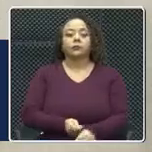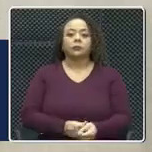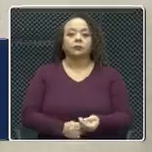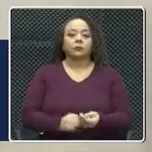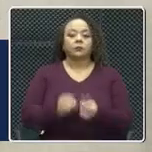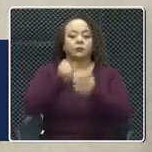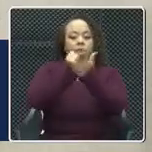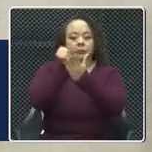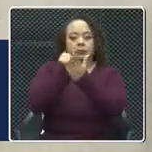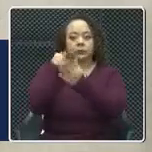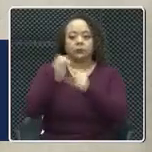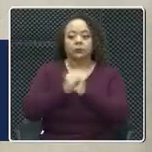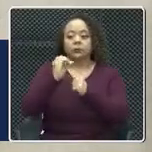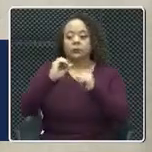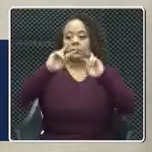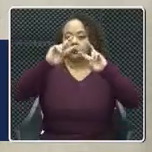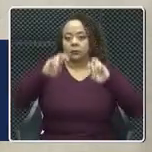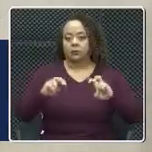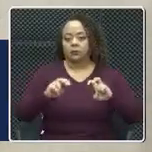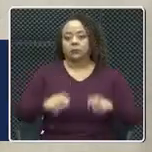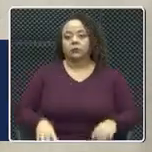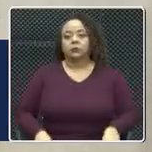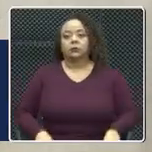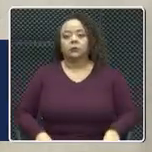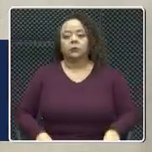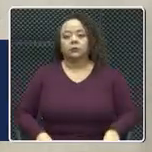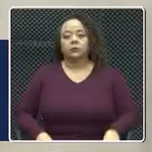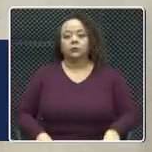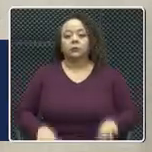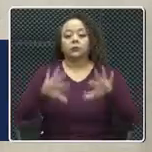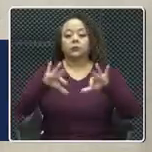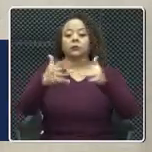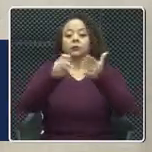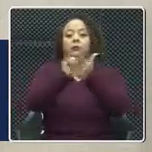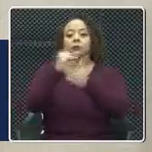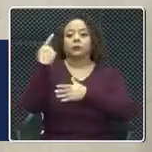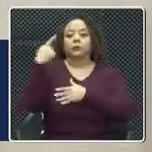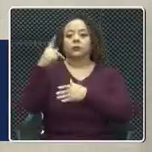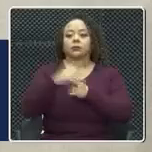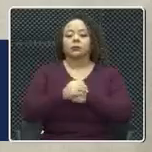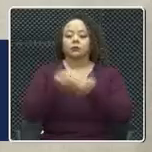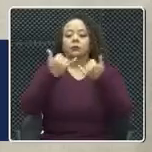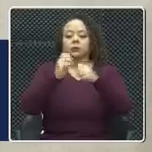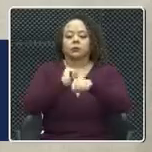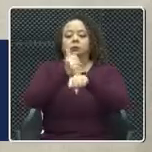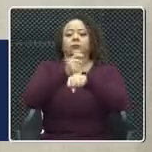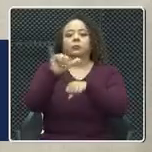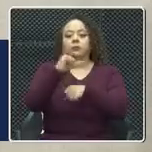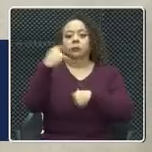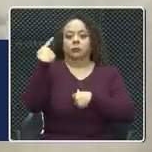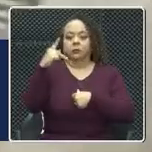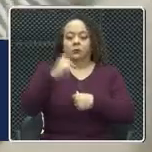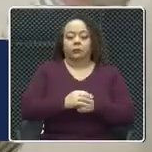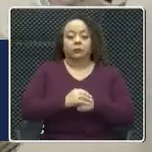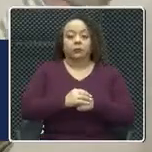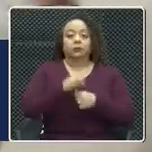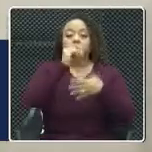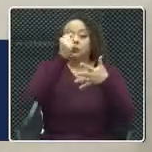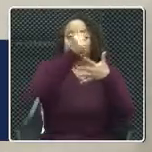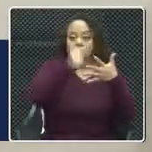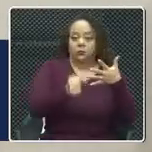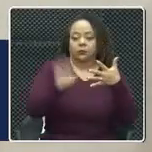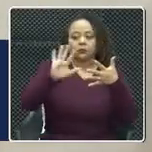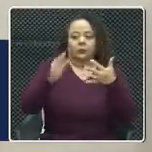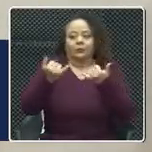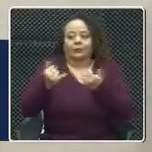la investigación o el análisis de cómo ese riesgo, o sea, ya constituido como un riesgo, no el factor,